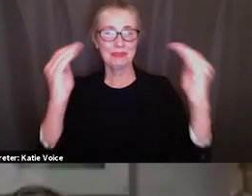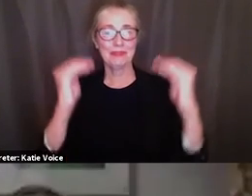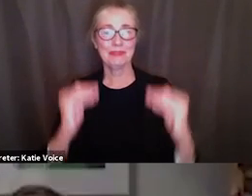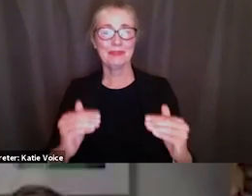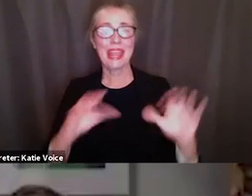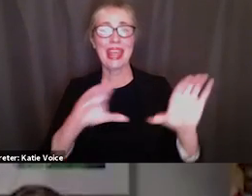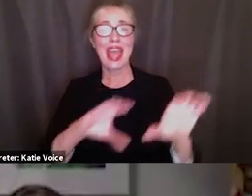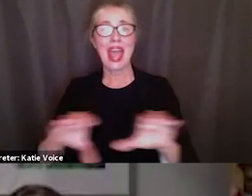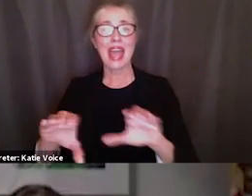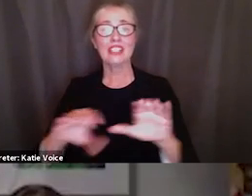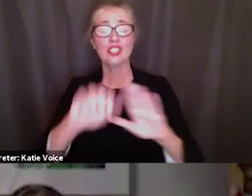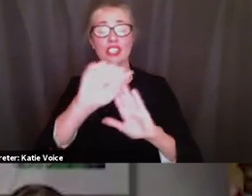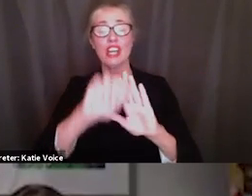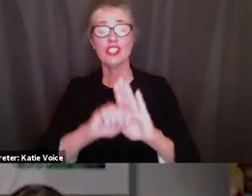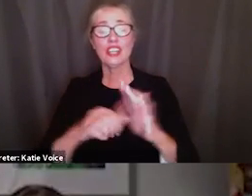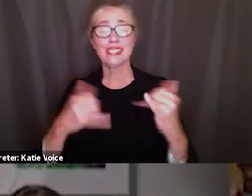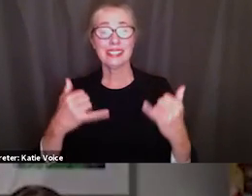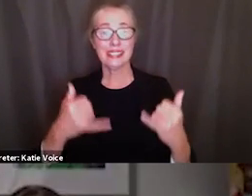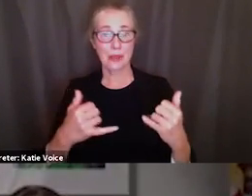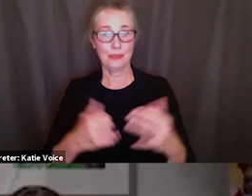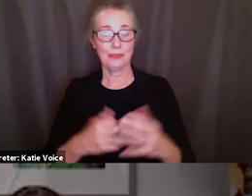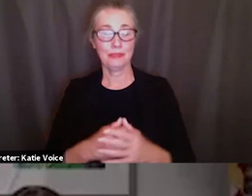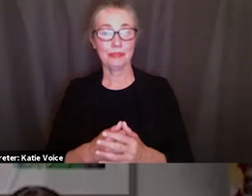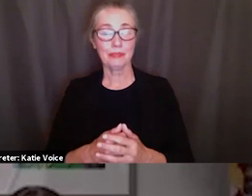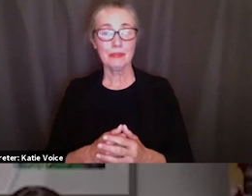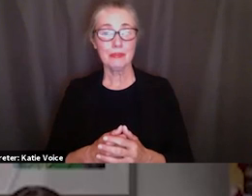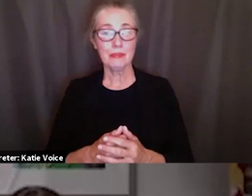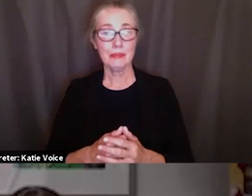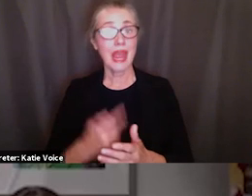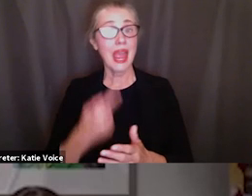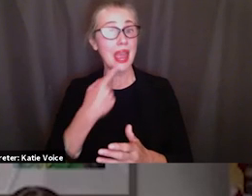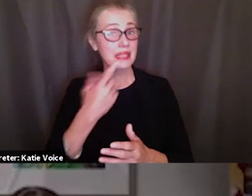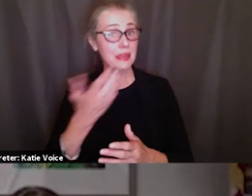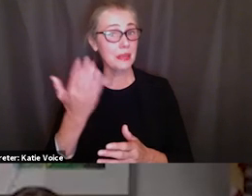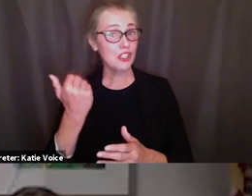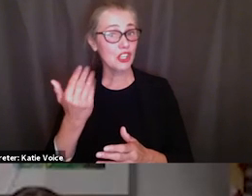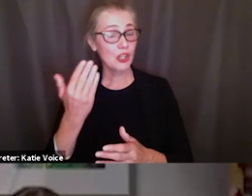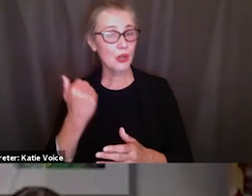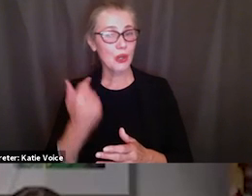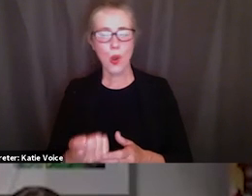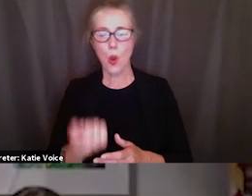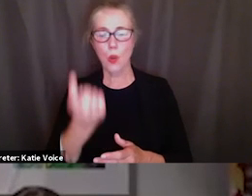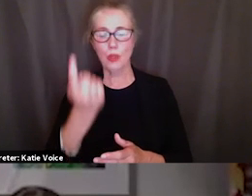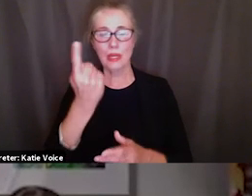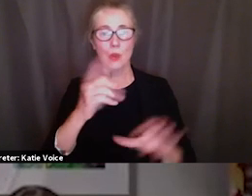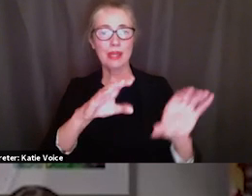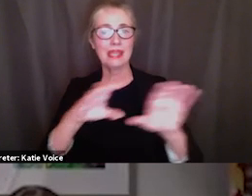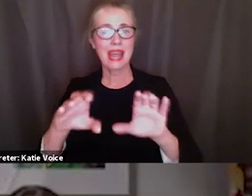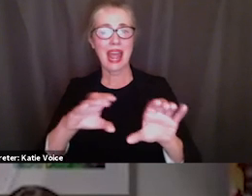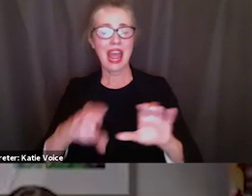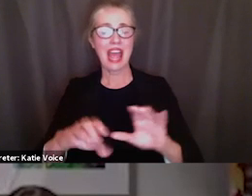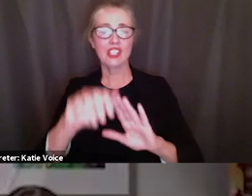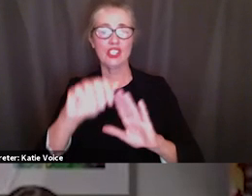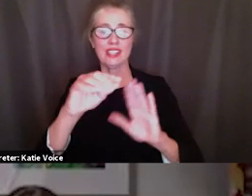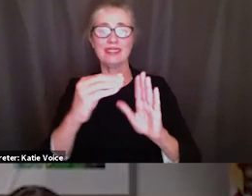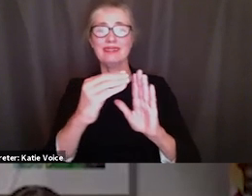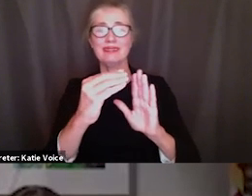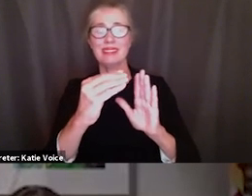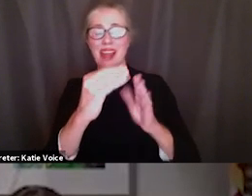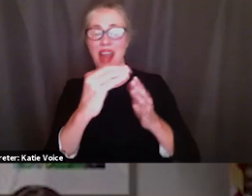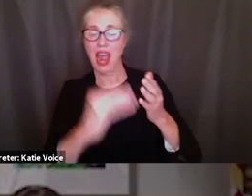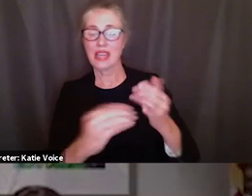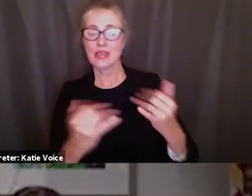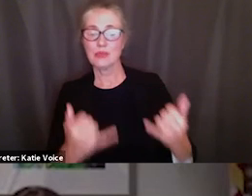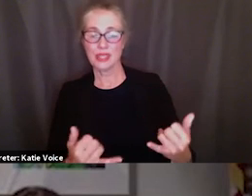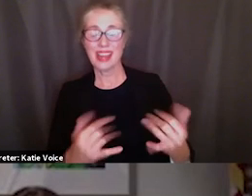Esto nos lleva al orden del día de acciones de emprender. Y como mencioné anteriormente, solamente hay un asunto de acción emprender